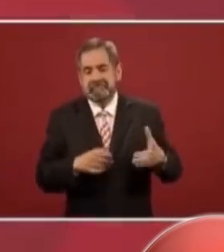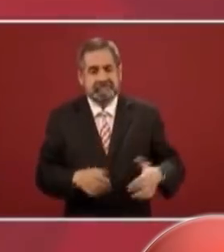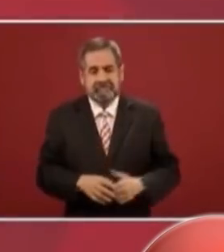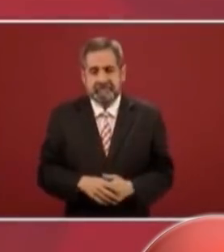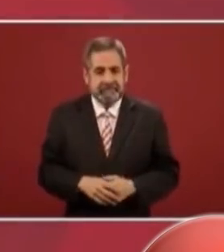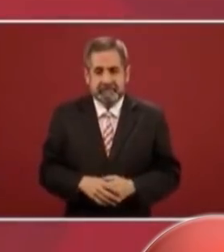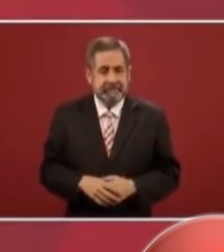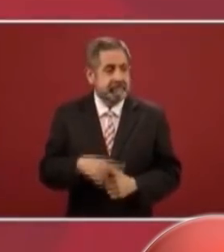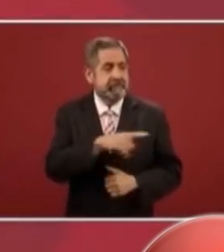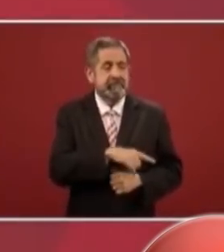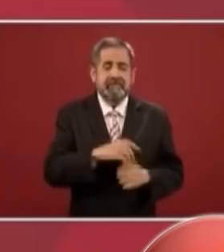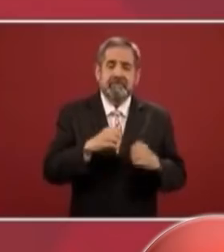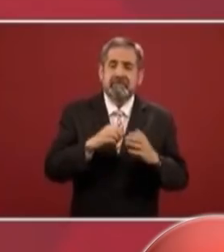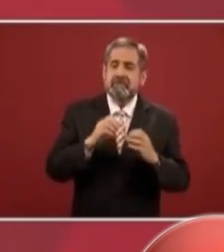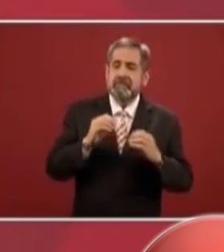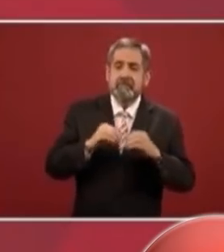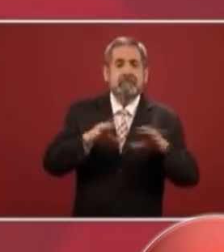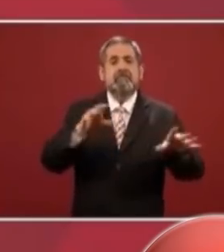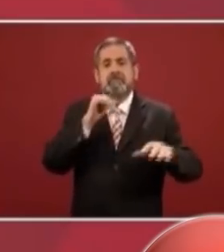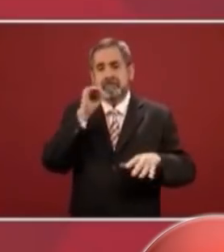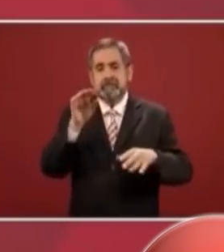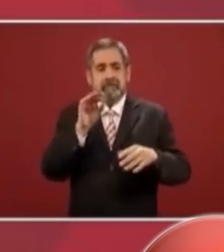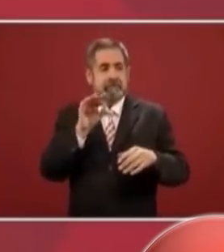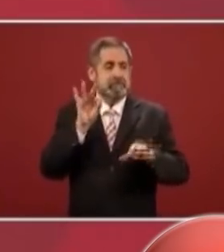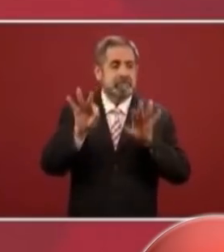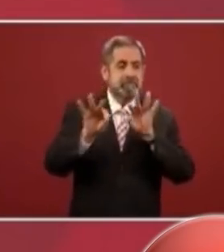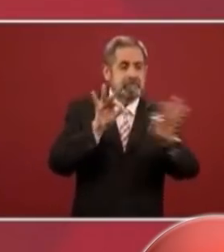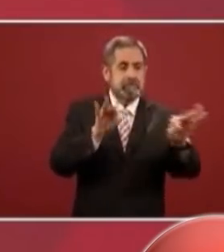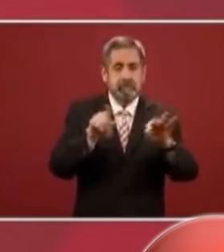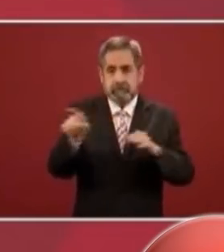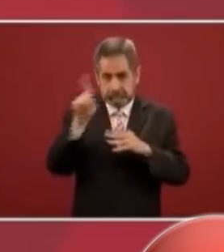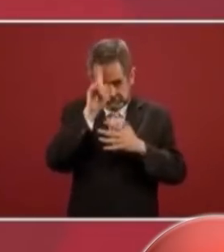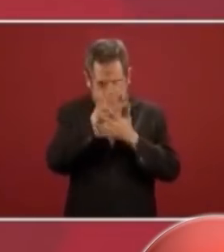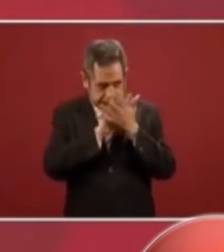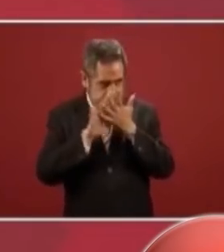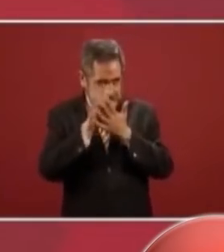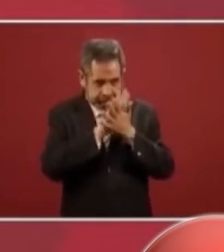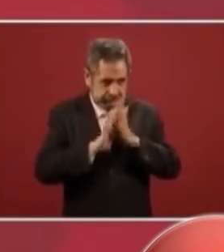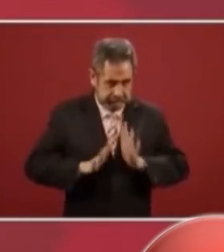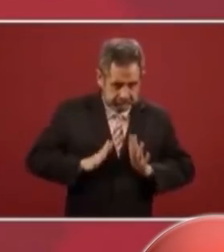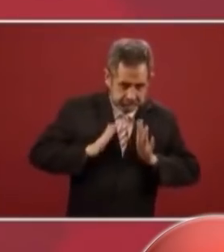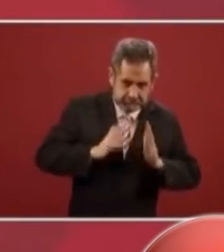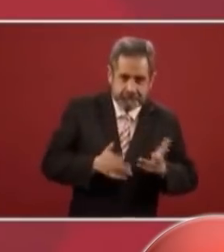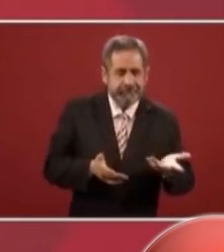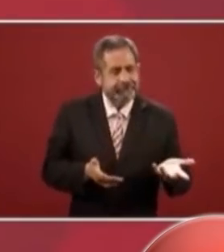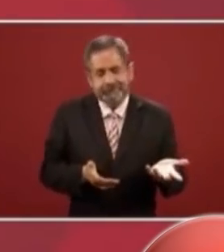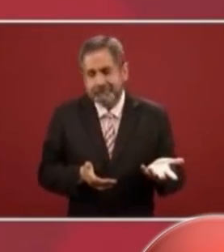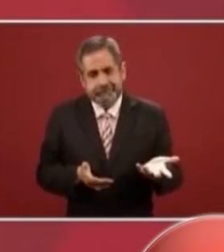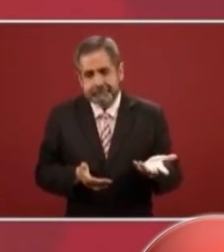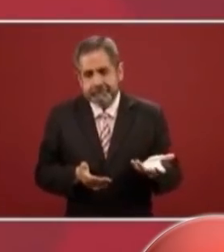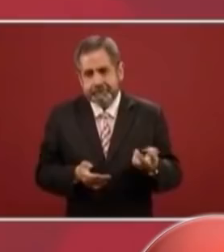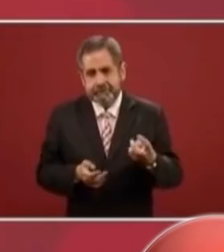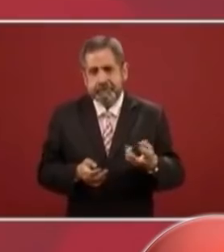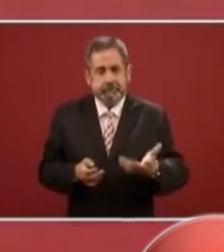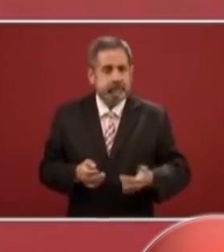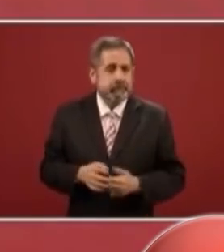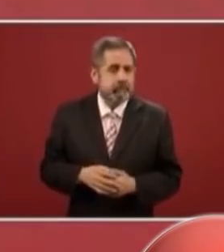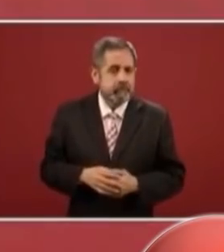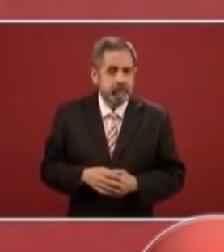de desinformación atontan, o sea, llegan